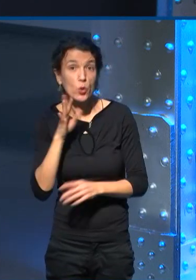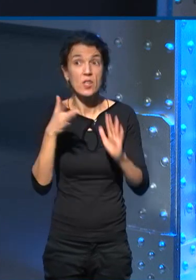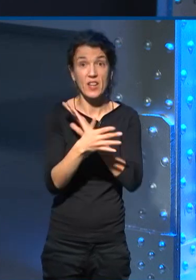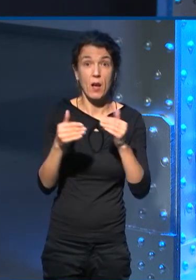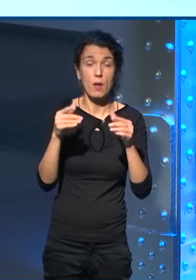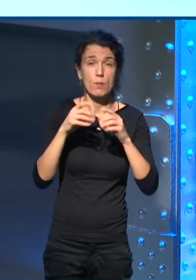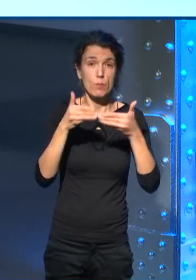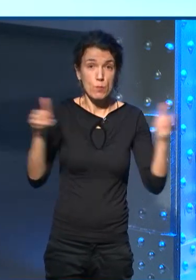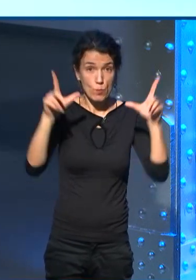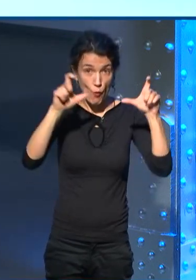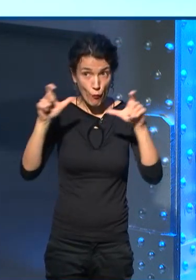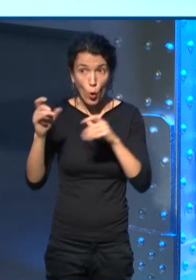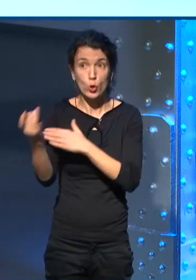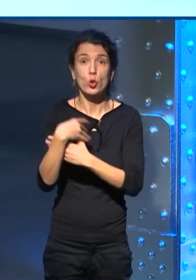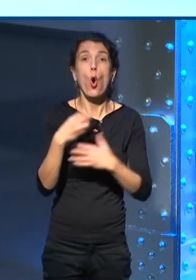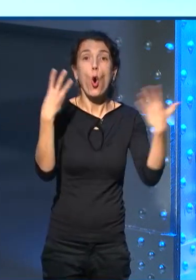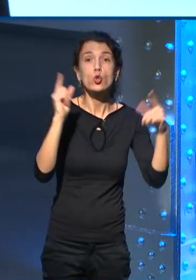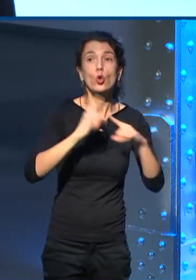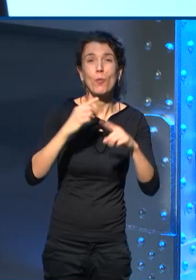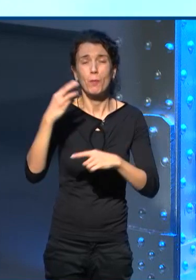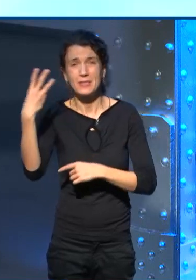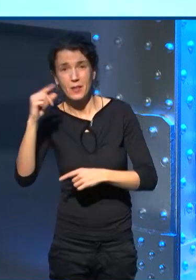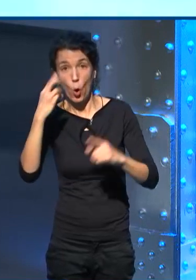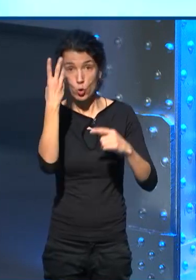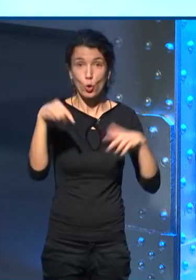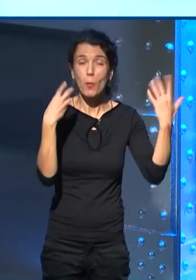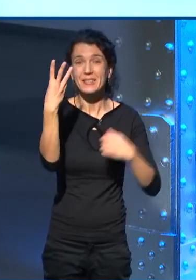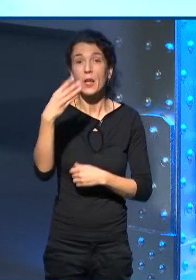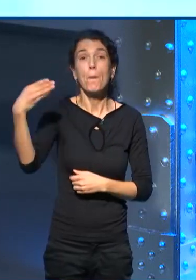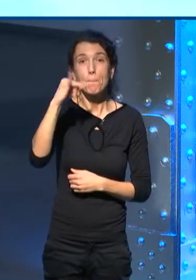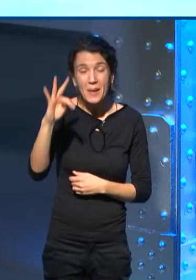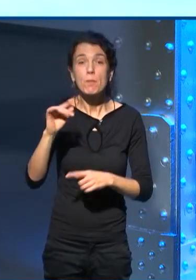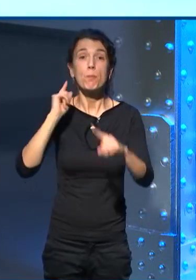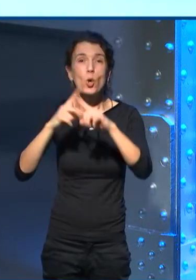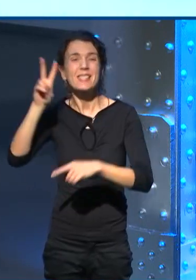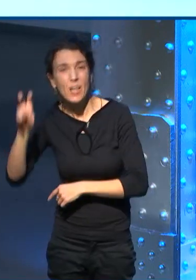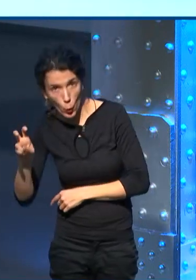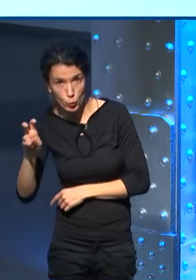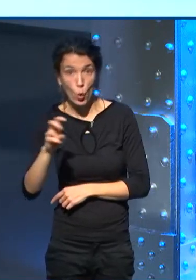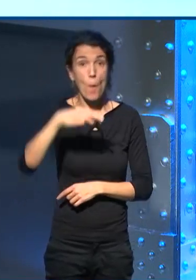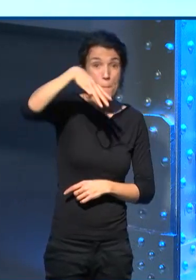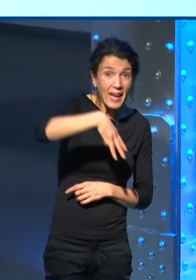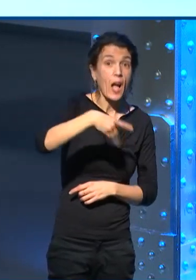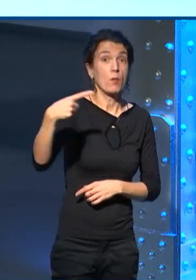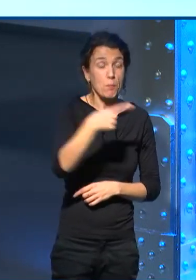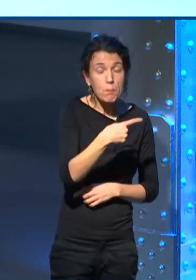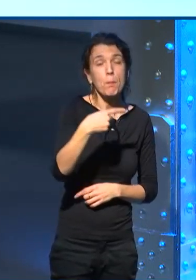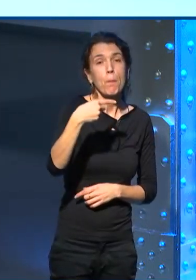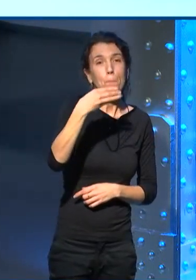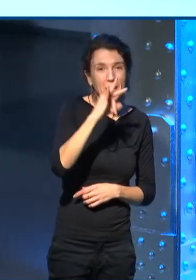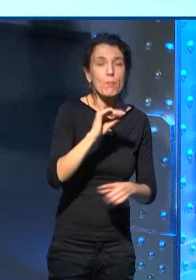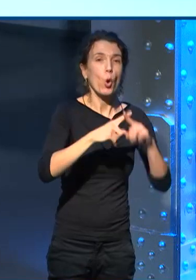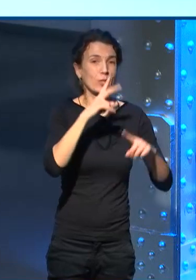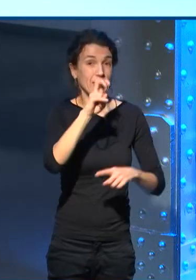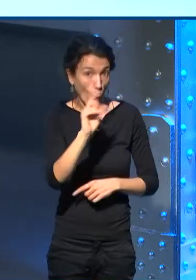primeras fotos de las Mariner se recibieron a 8,3, creo recordar, bits por segundo. Bits por segundo, no megabits por segundo. Pero es que incluso